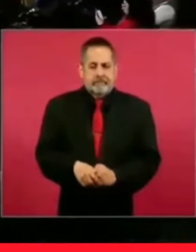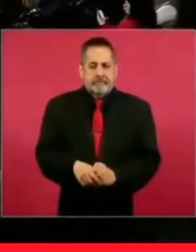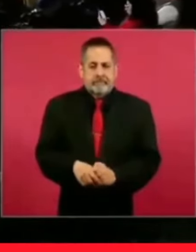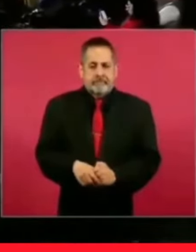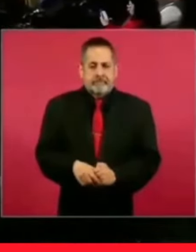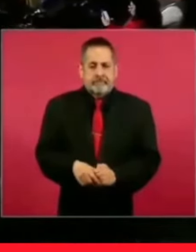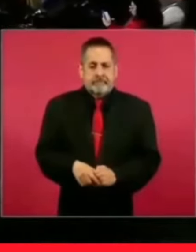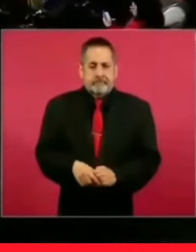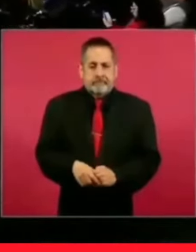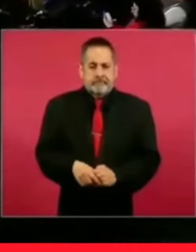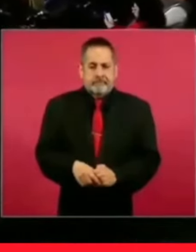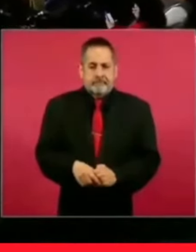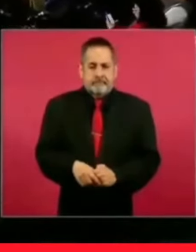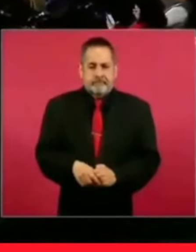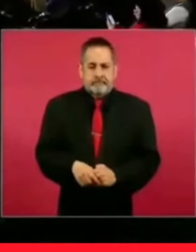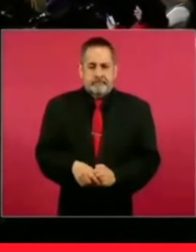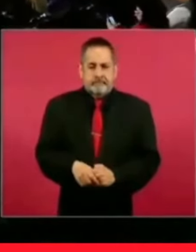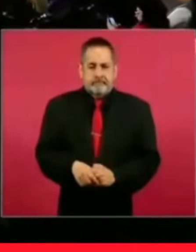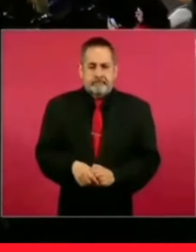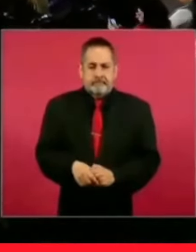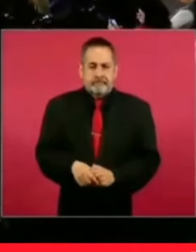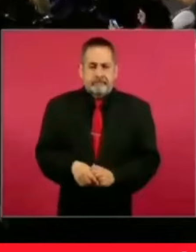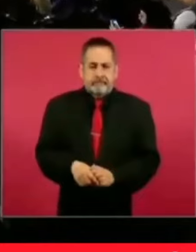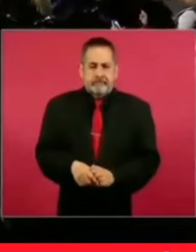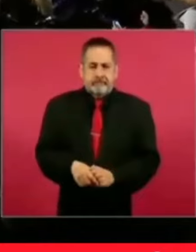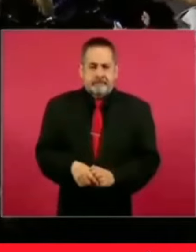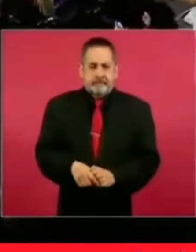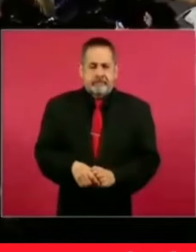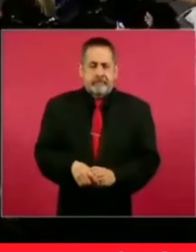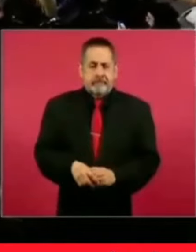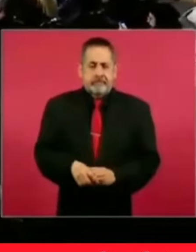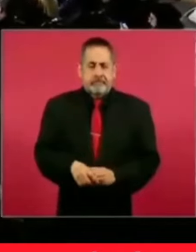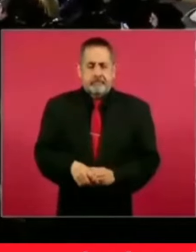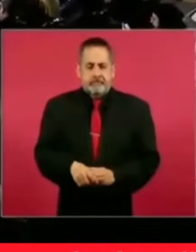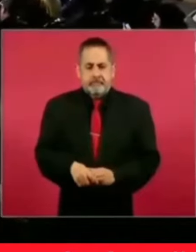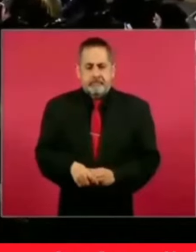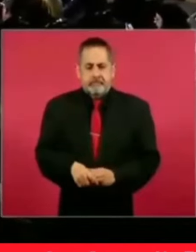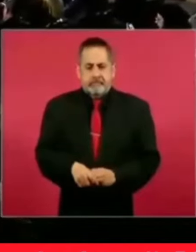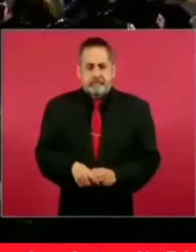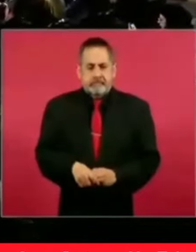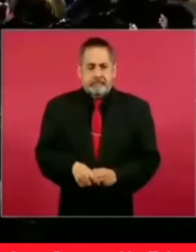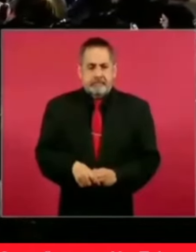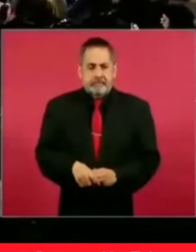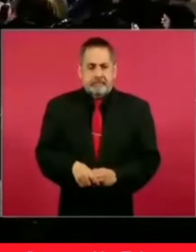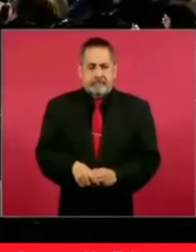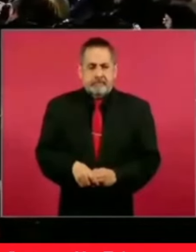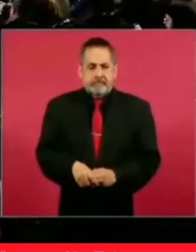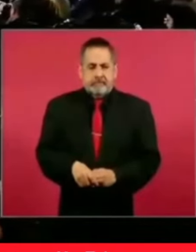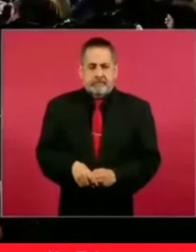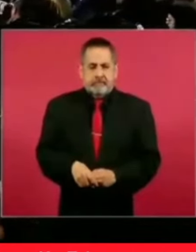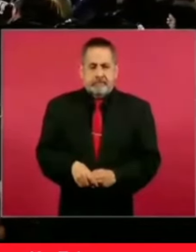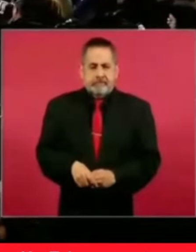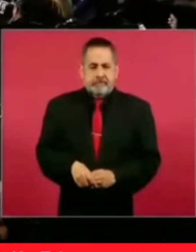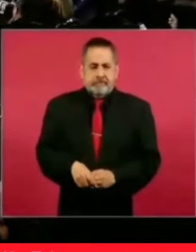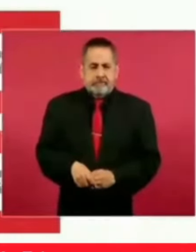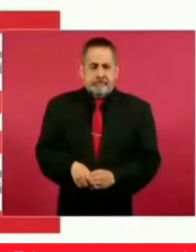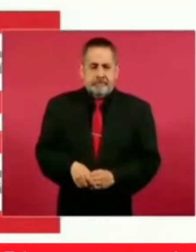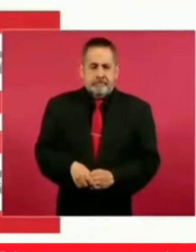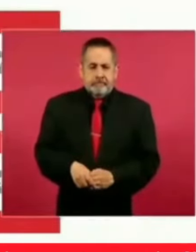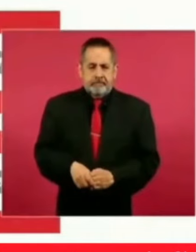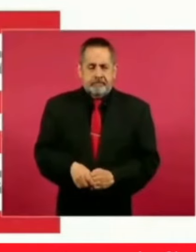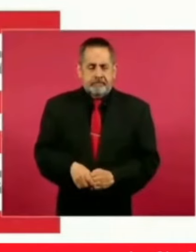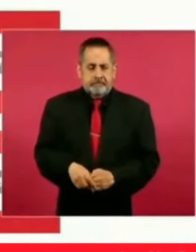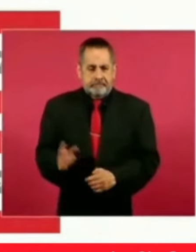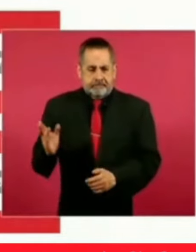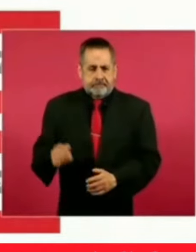O sea, lo azul es Biden y lo rojo es Trump. Entonces van, digamos, la preferencia un 40% a